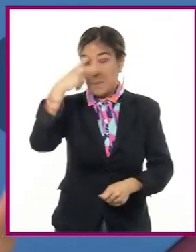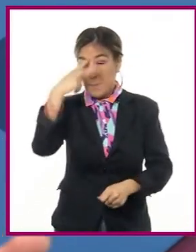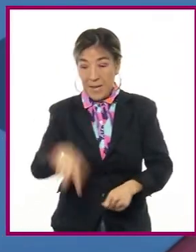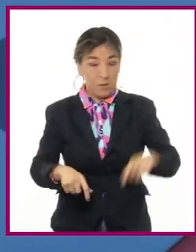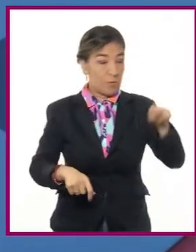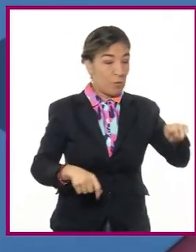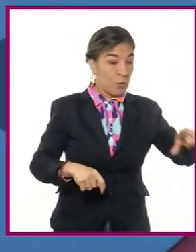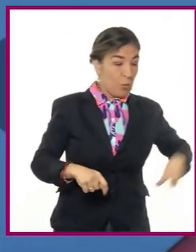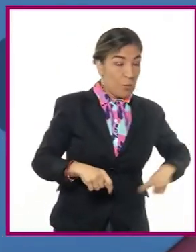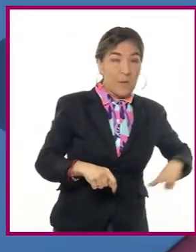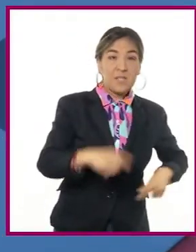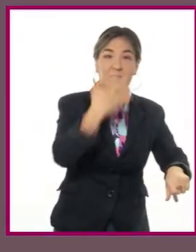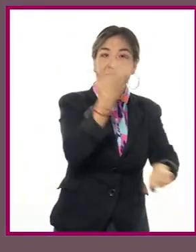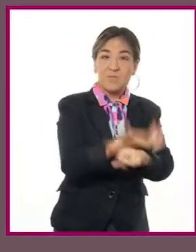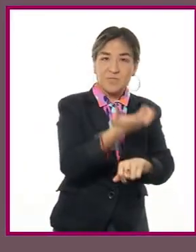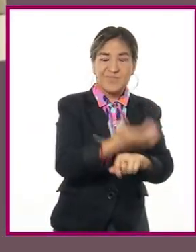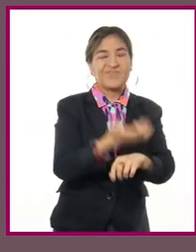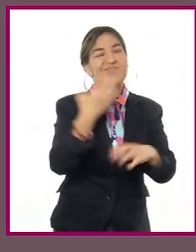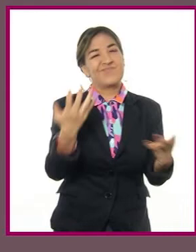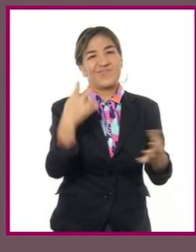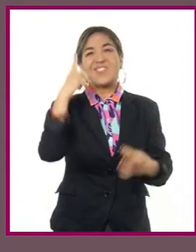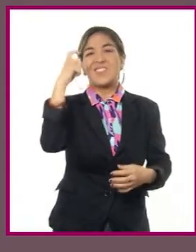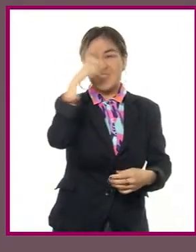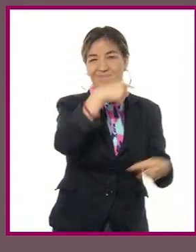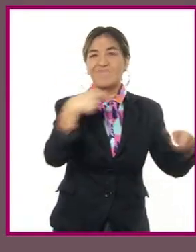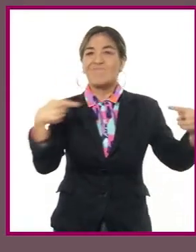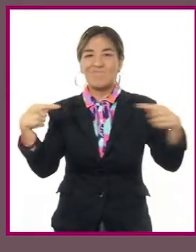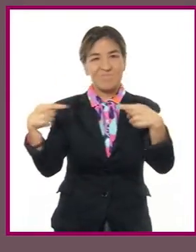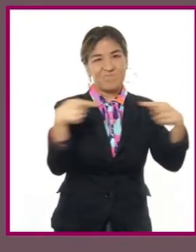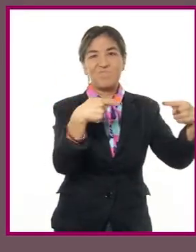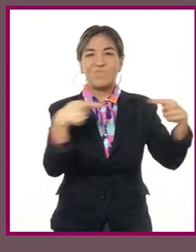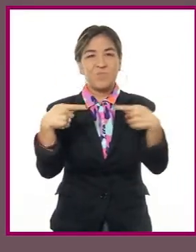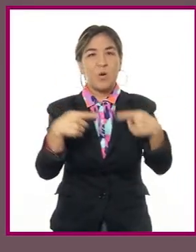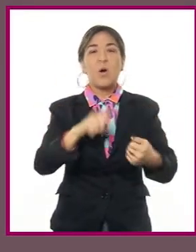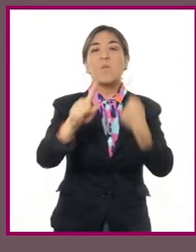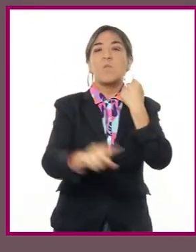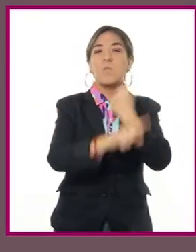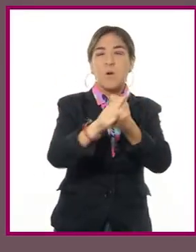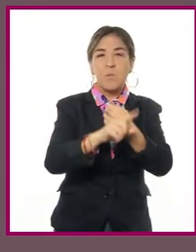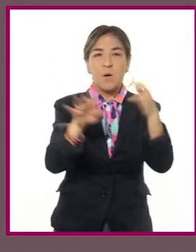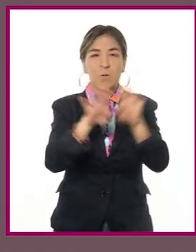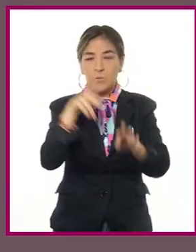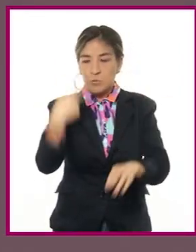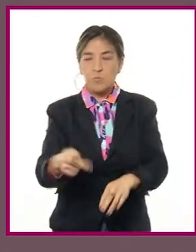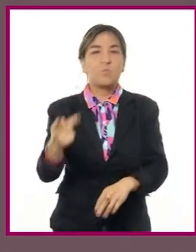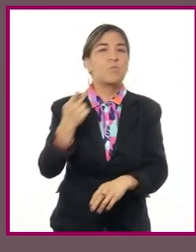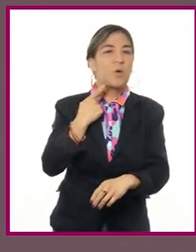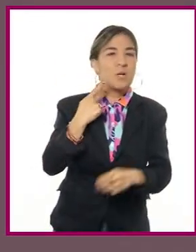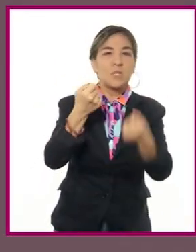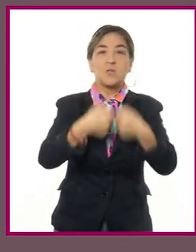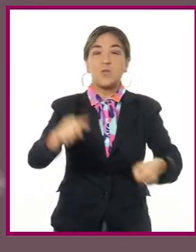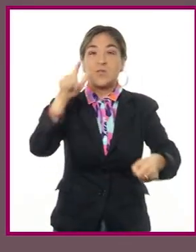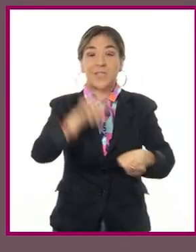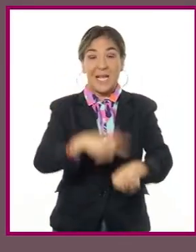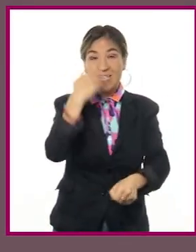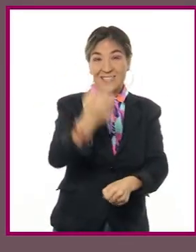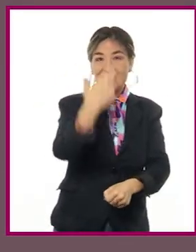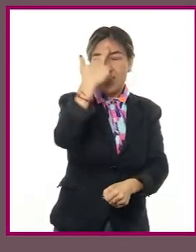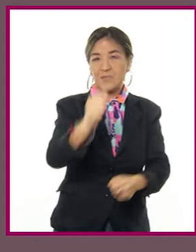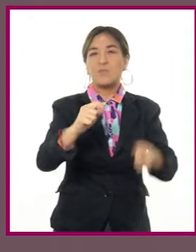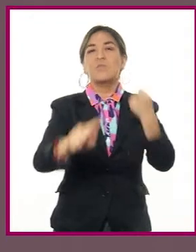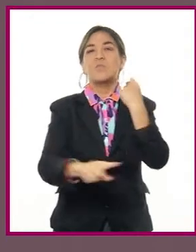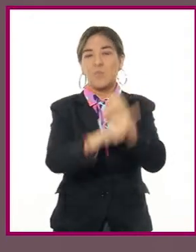volvió nuevamente tensa. La inestabilidad social y política provocada por la lucha